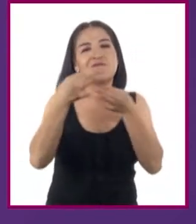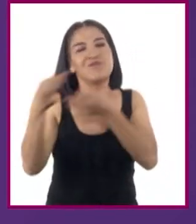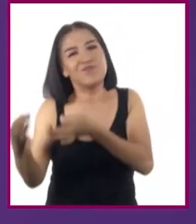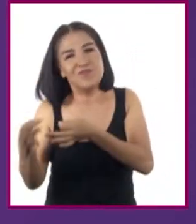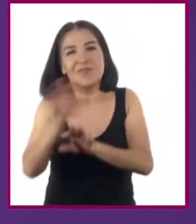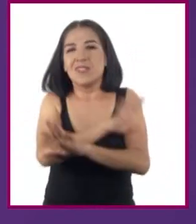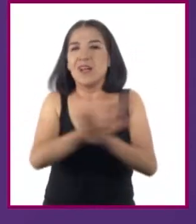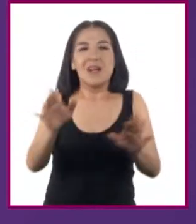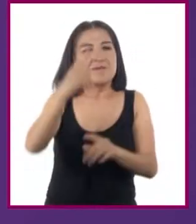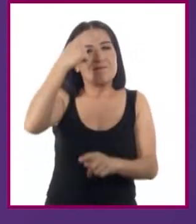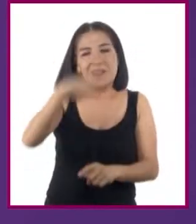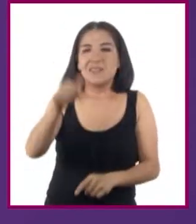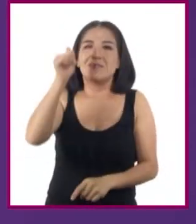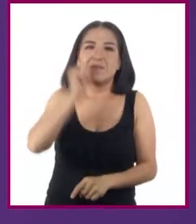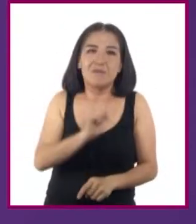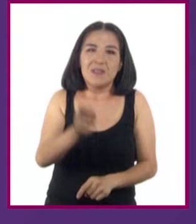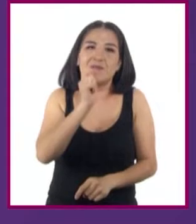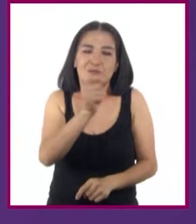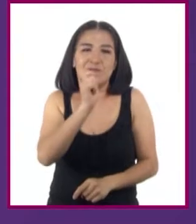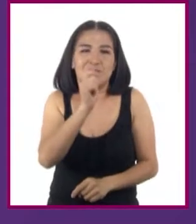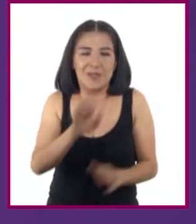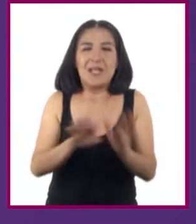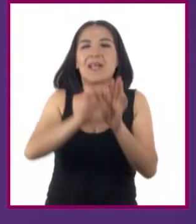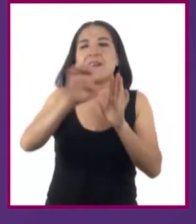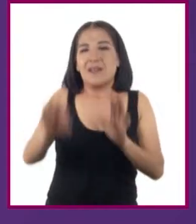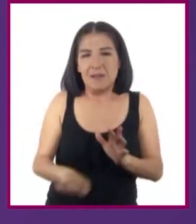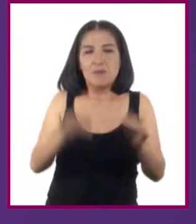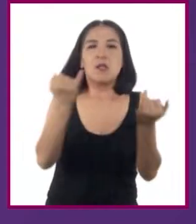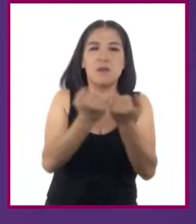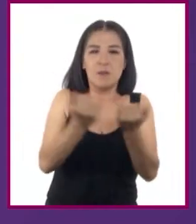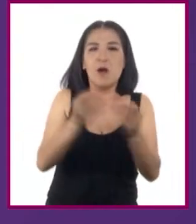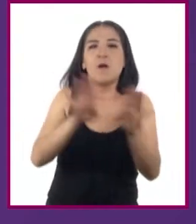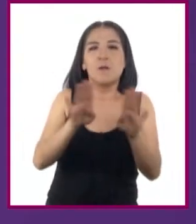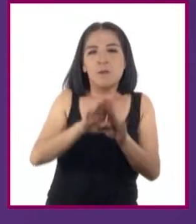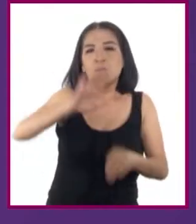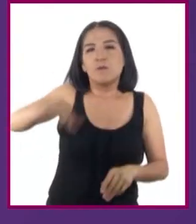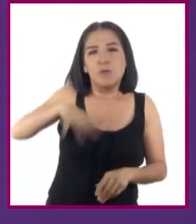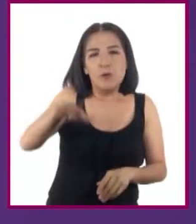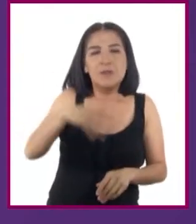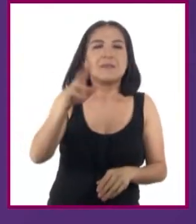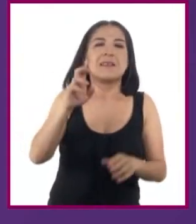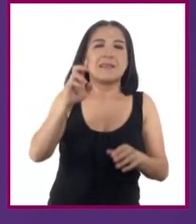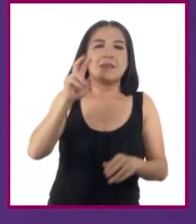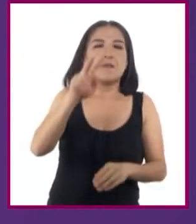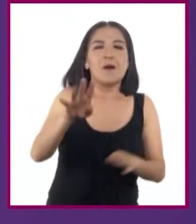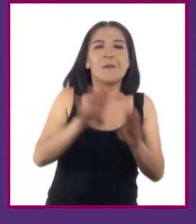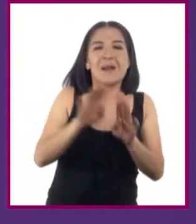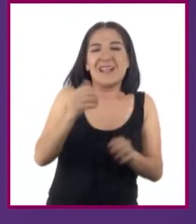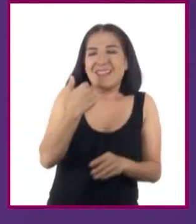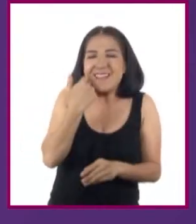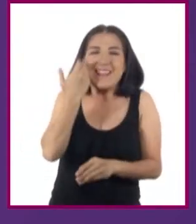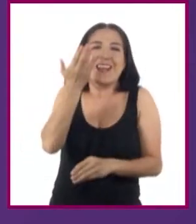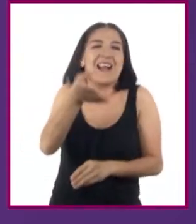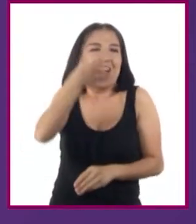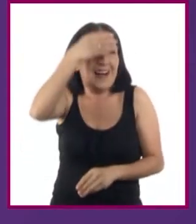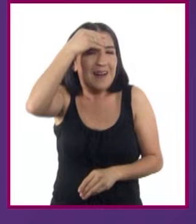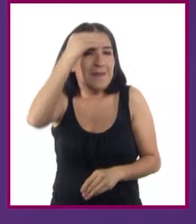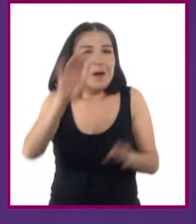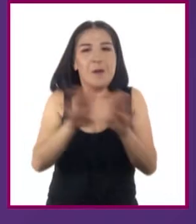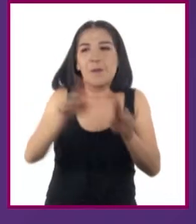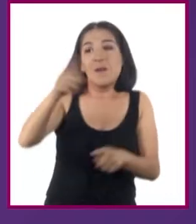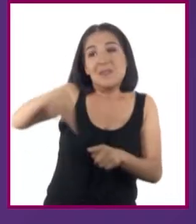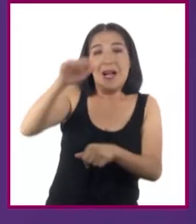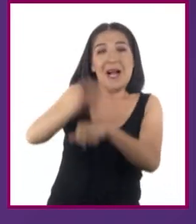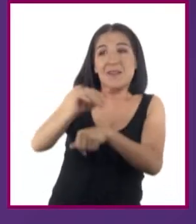más cantidad. También de ahí se pasa buscando, en esta cuestión que hablaban de experimentar con la presión